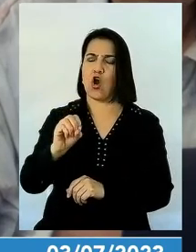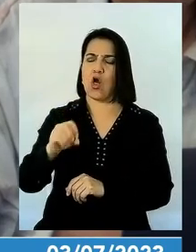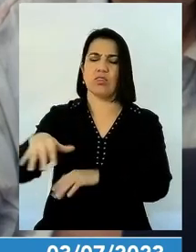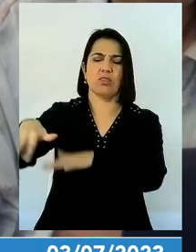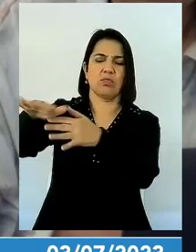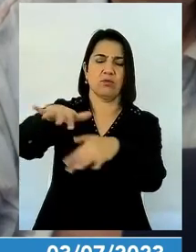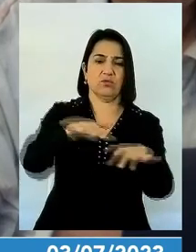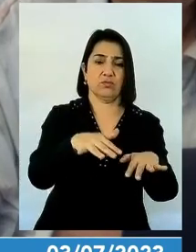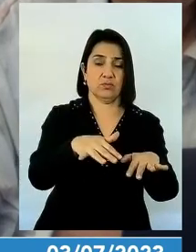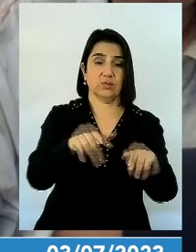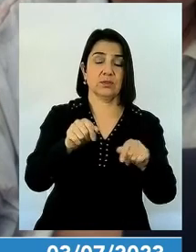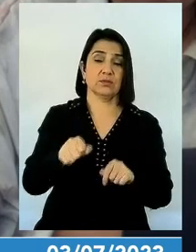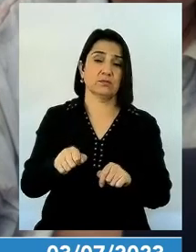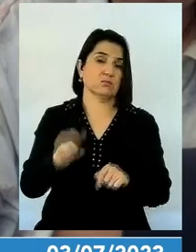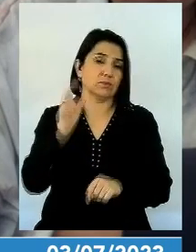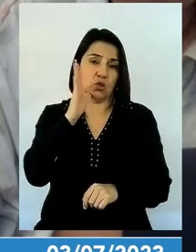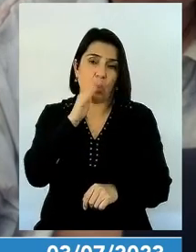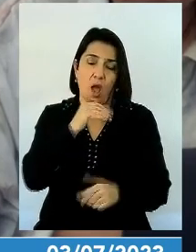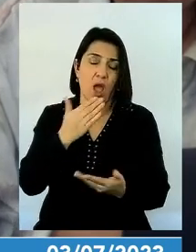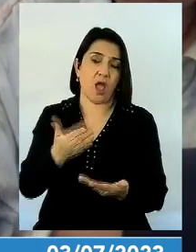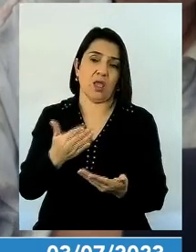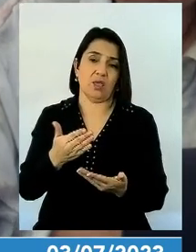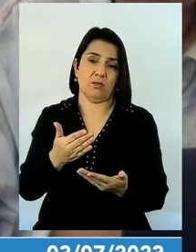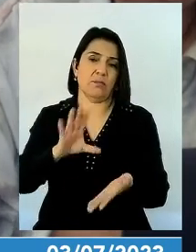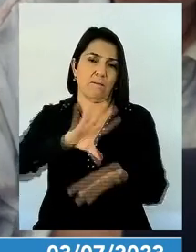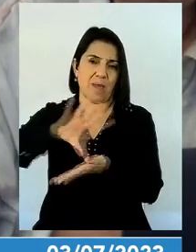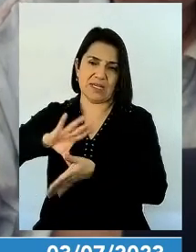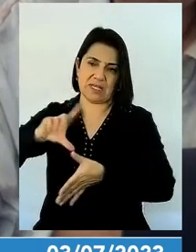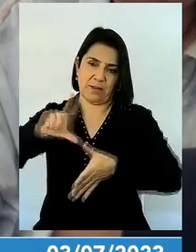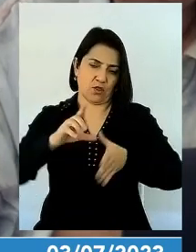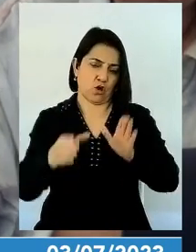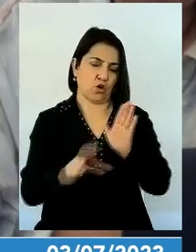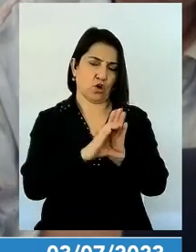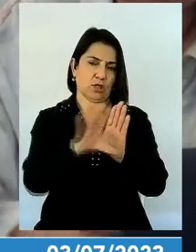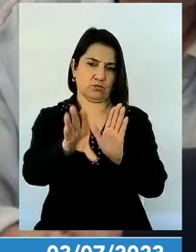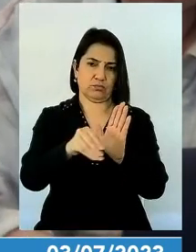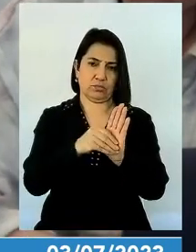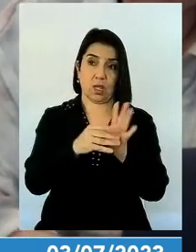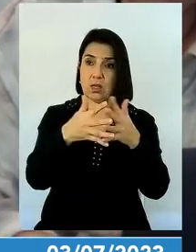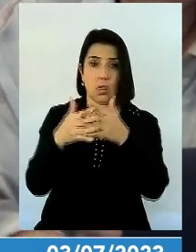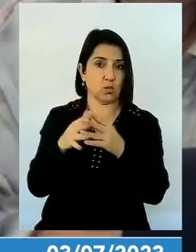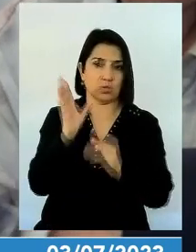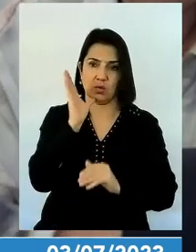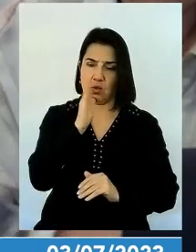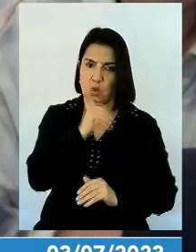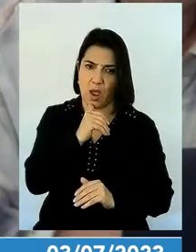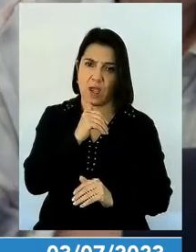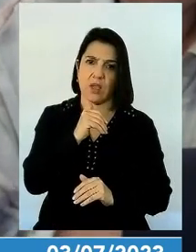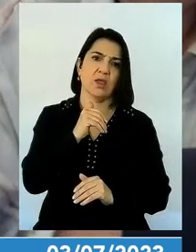Estados Unidos, en México, en Colombia, por ejemplo, tampoco está. Siguiente, por favor.